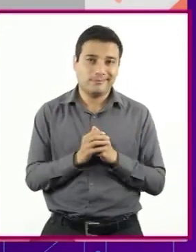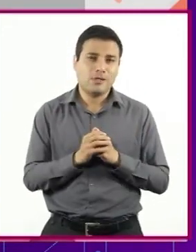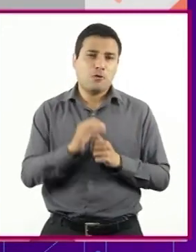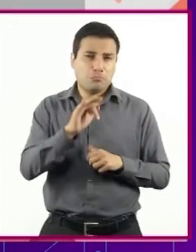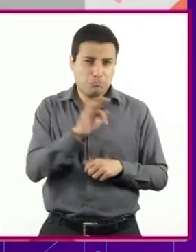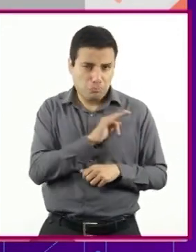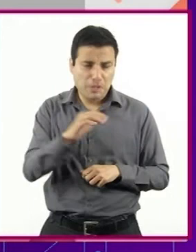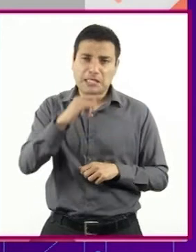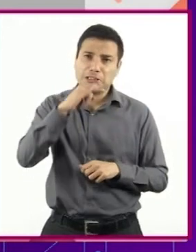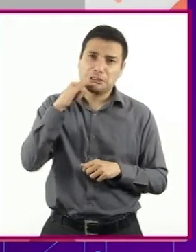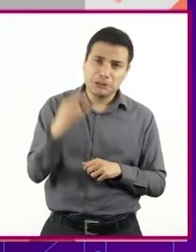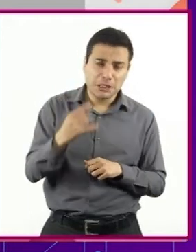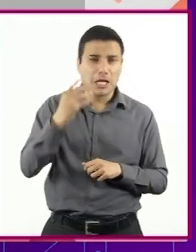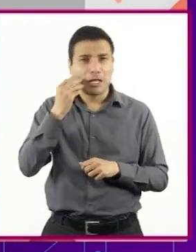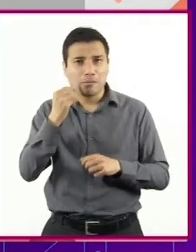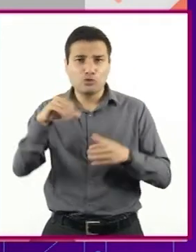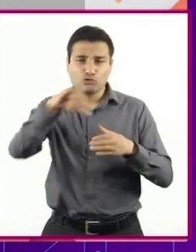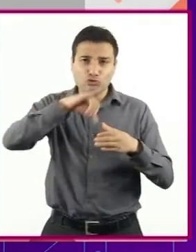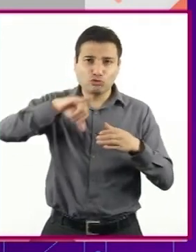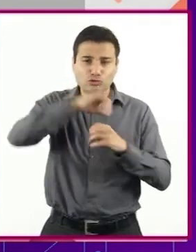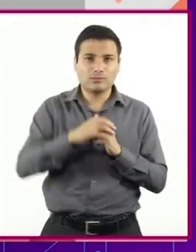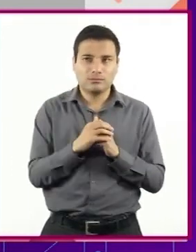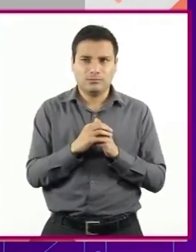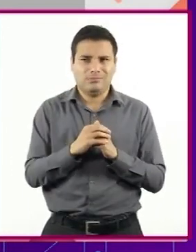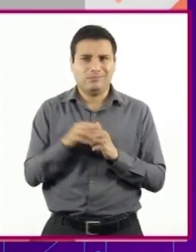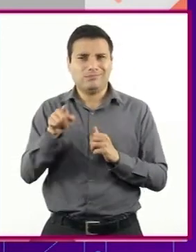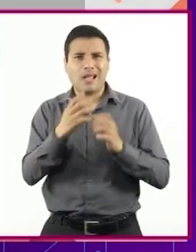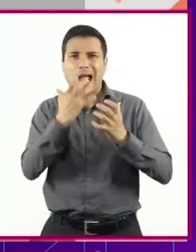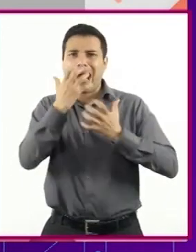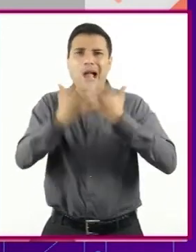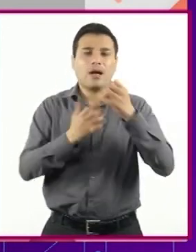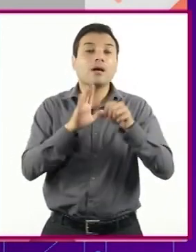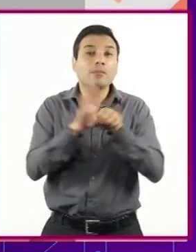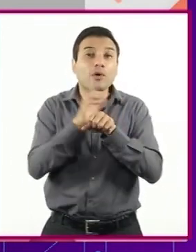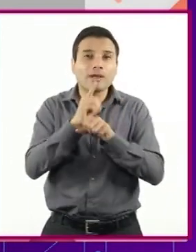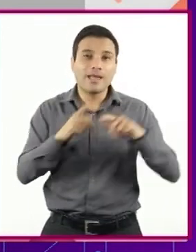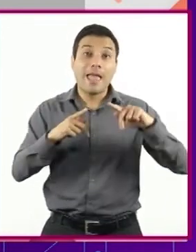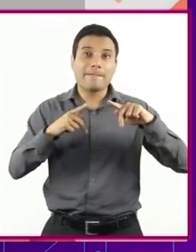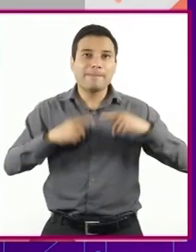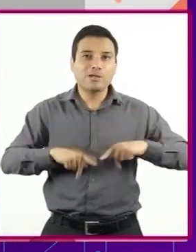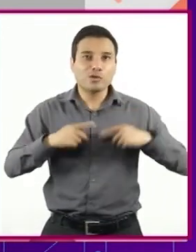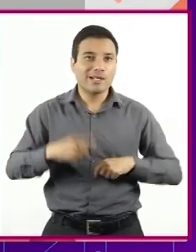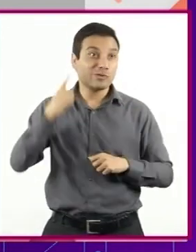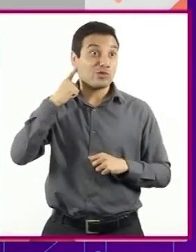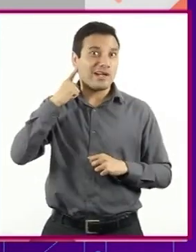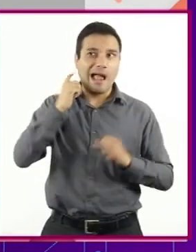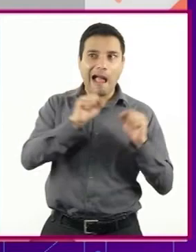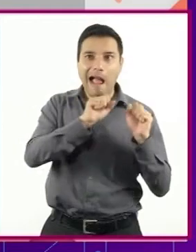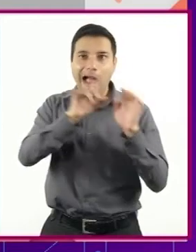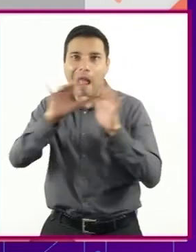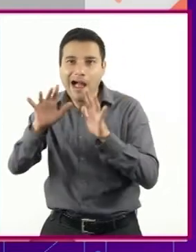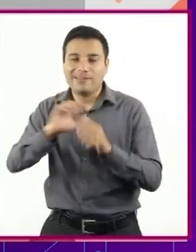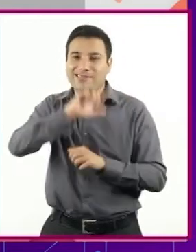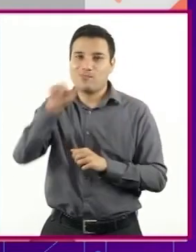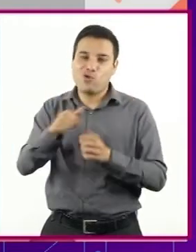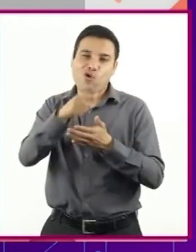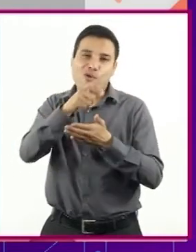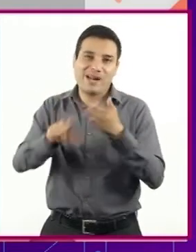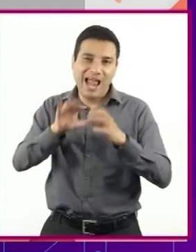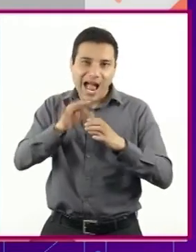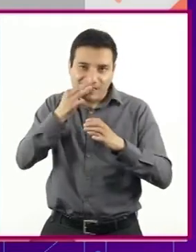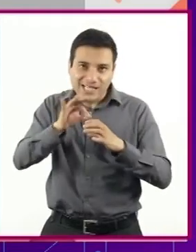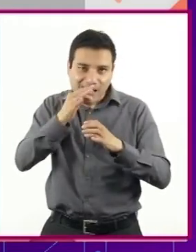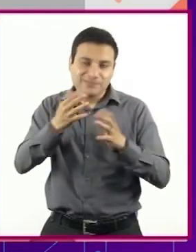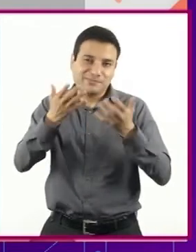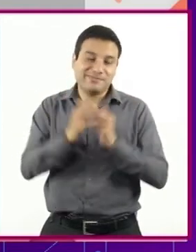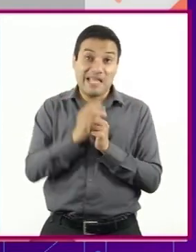chile o con limón. La intención del pregón es atraer la atención de las personas y conseguir vender el servicio o producto.